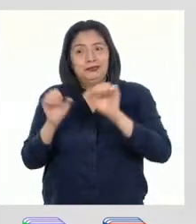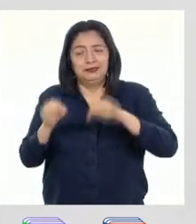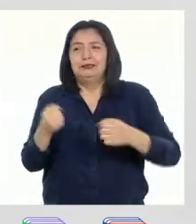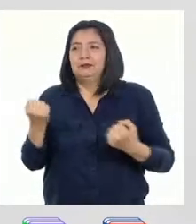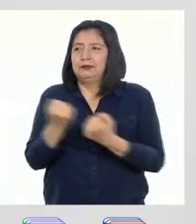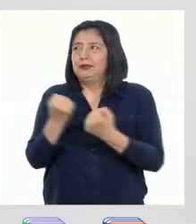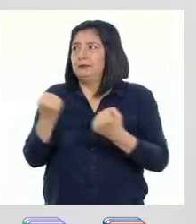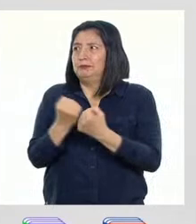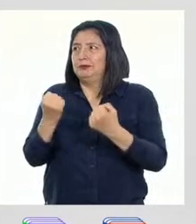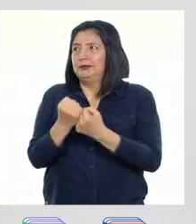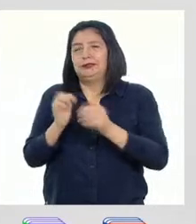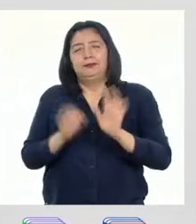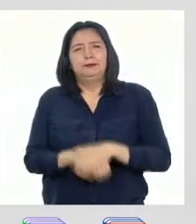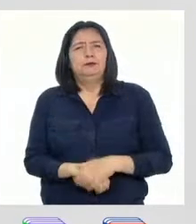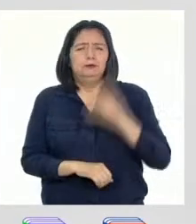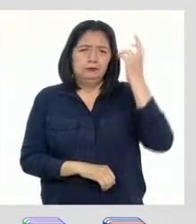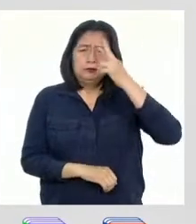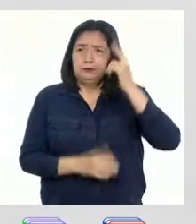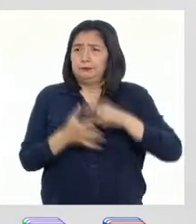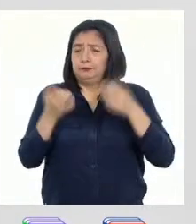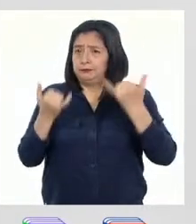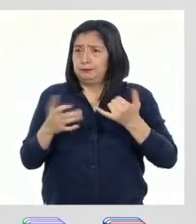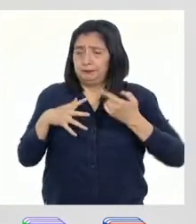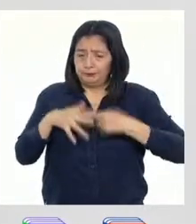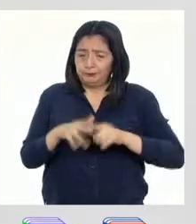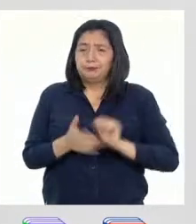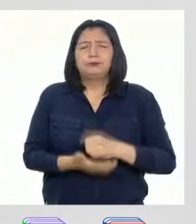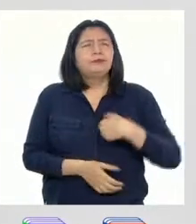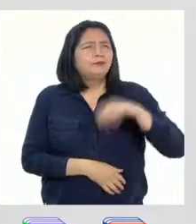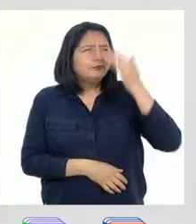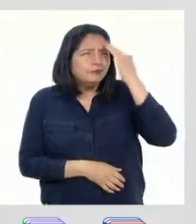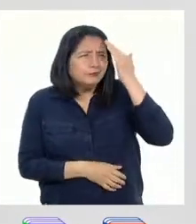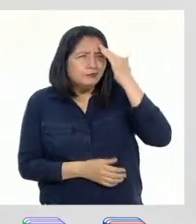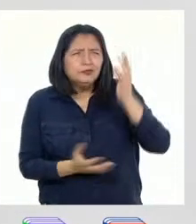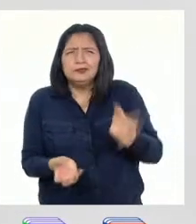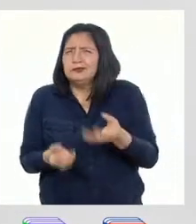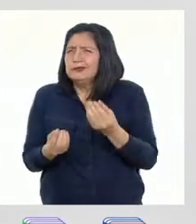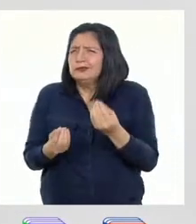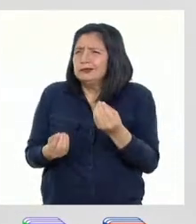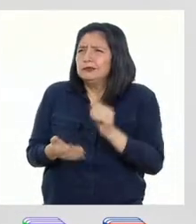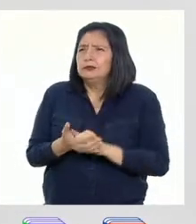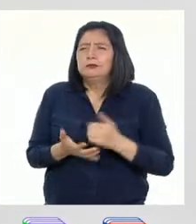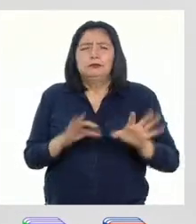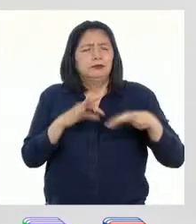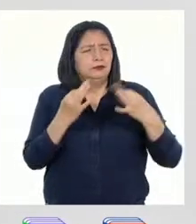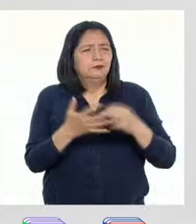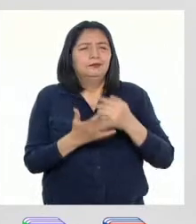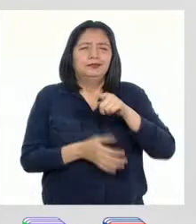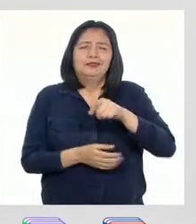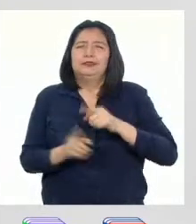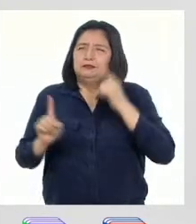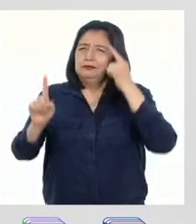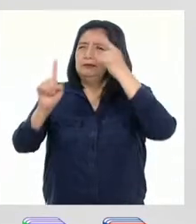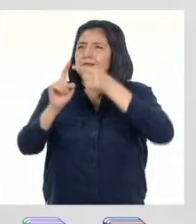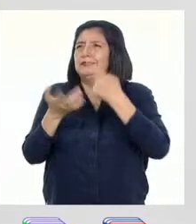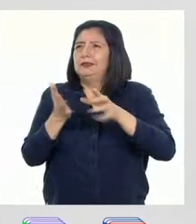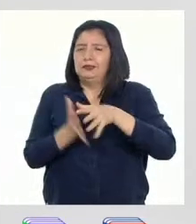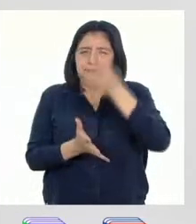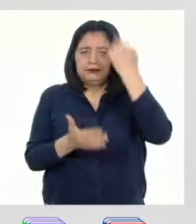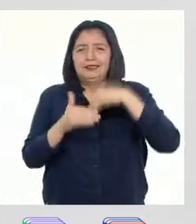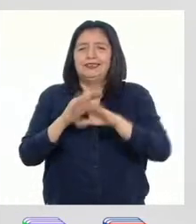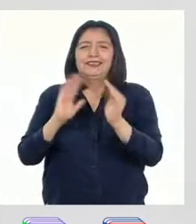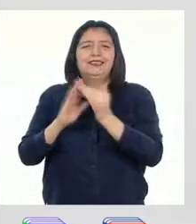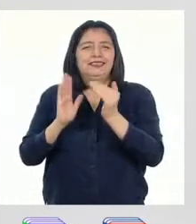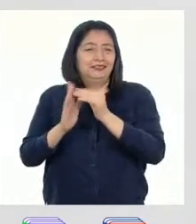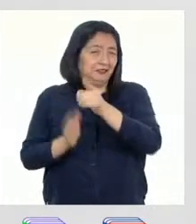apoyado incondicionalmente. Por eso hoy vamos a empezar por conocer cómo ha sido para las familias vivir este reto de aprender desde